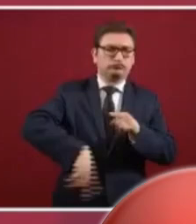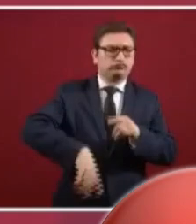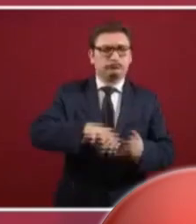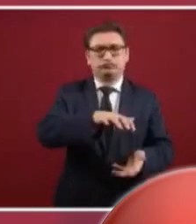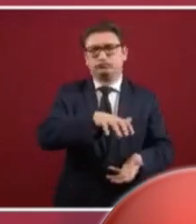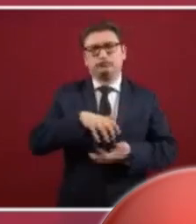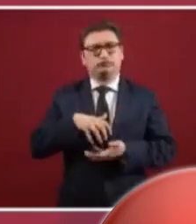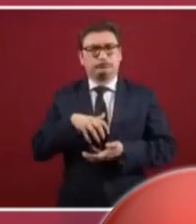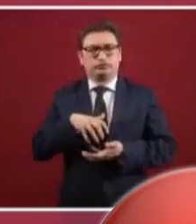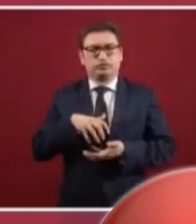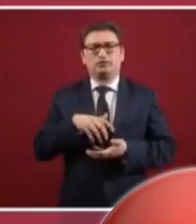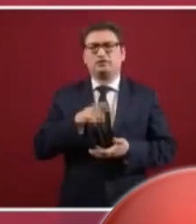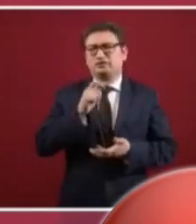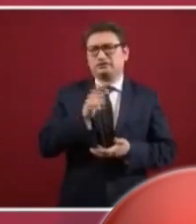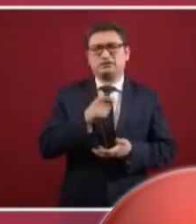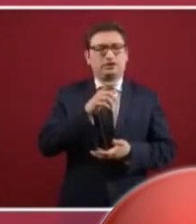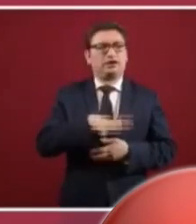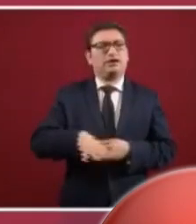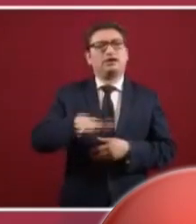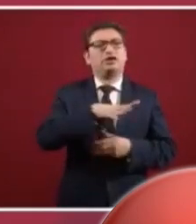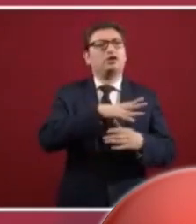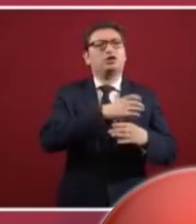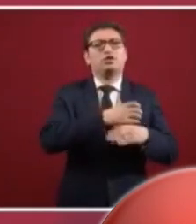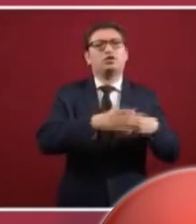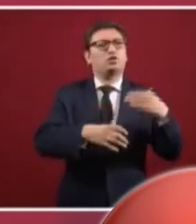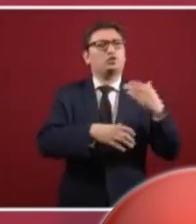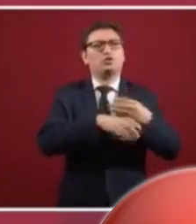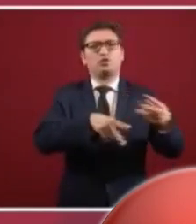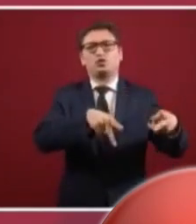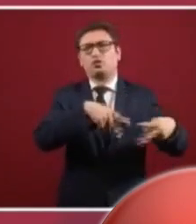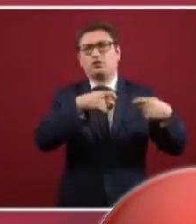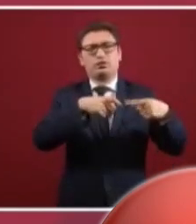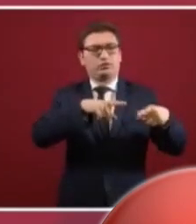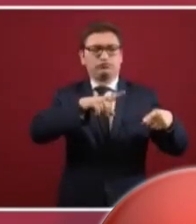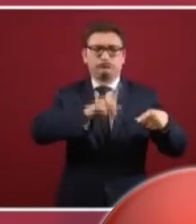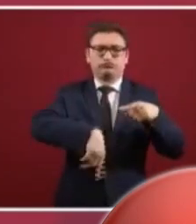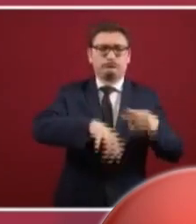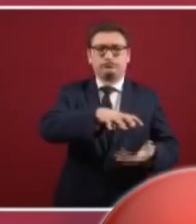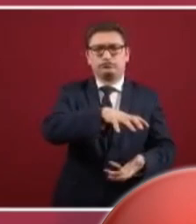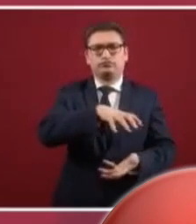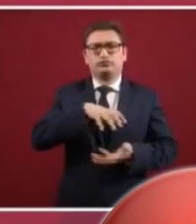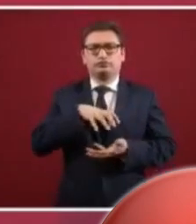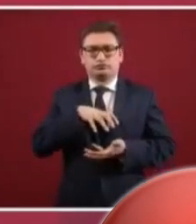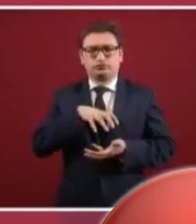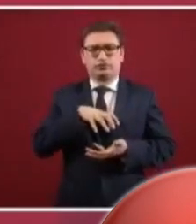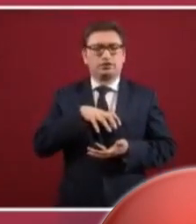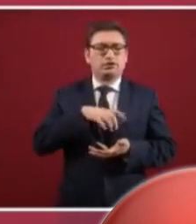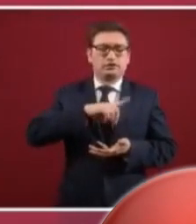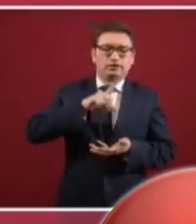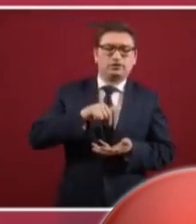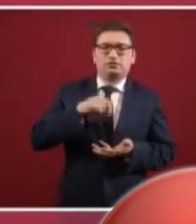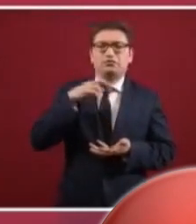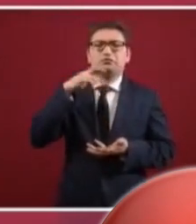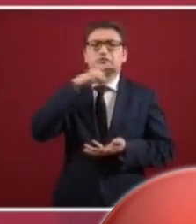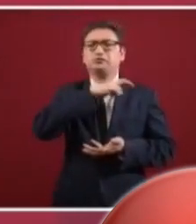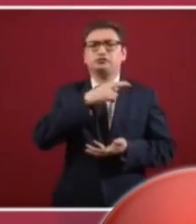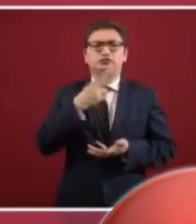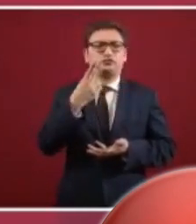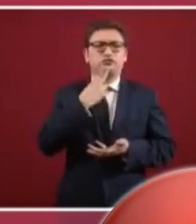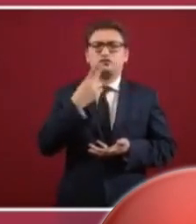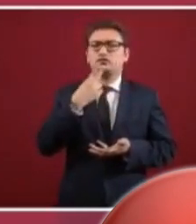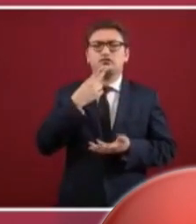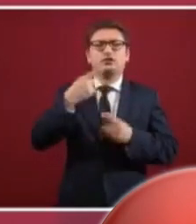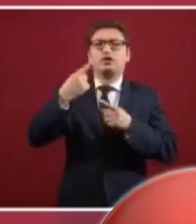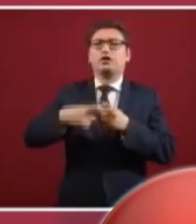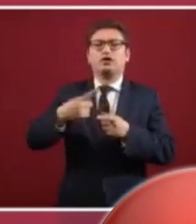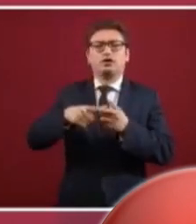se obtengan los bienes y se sepa de inmediato a dónde van, a quién se